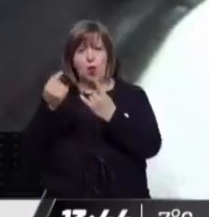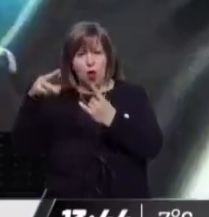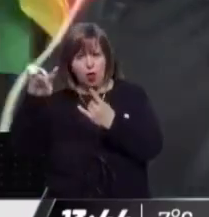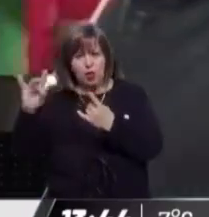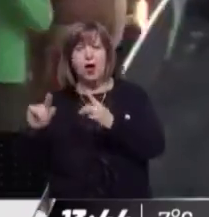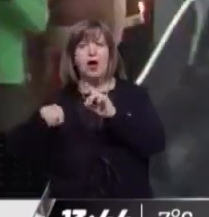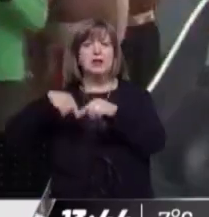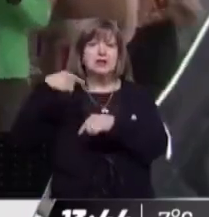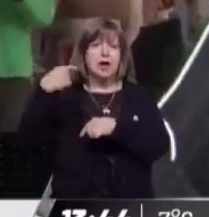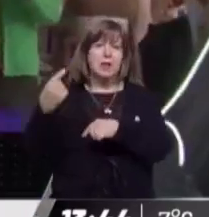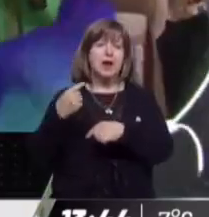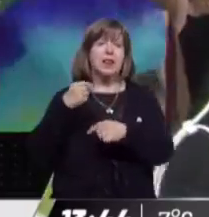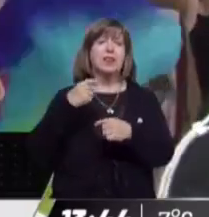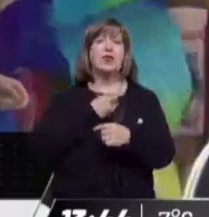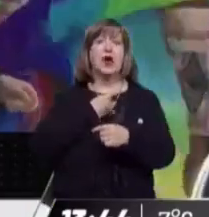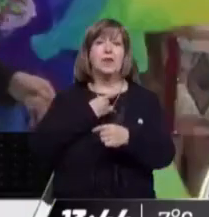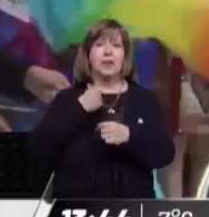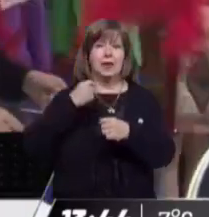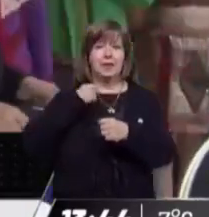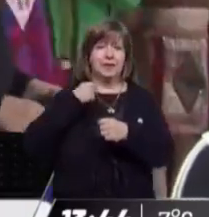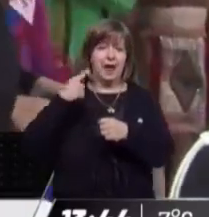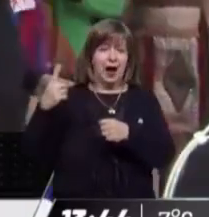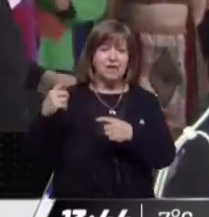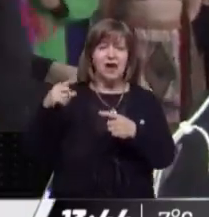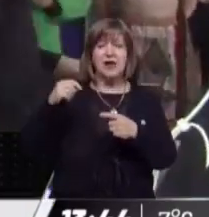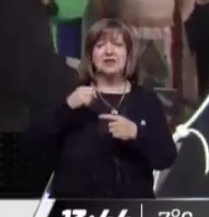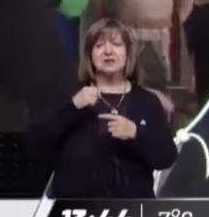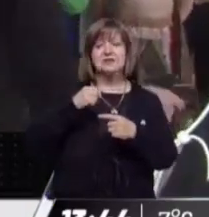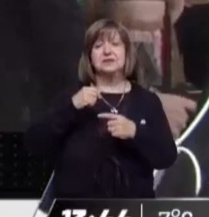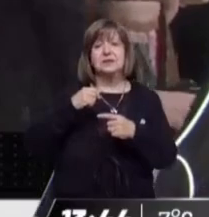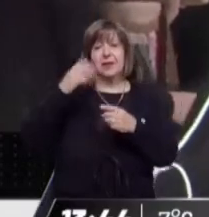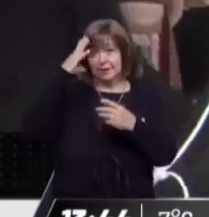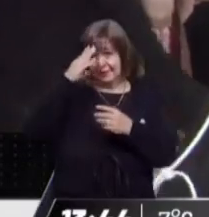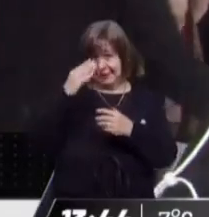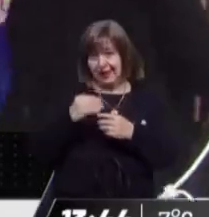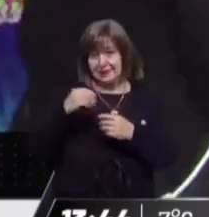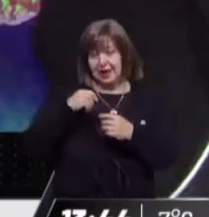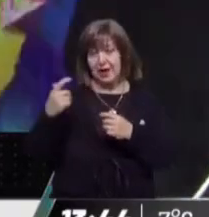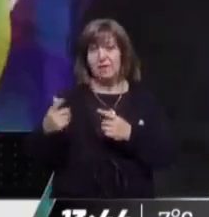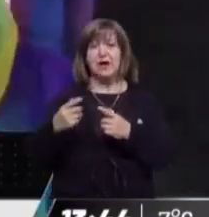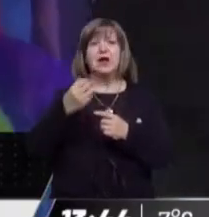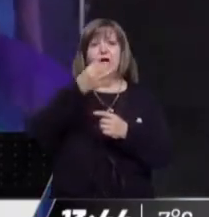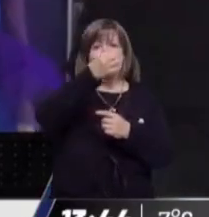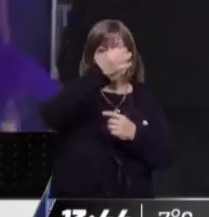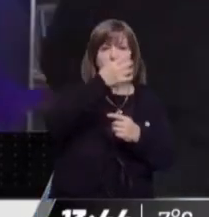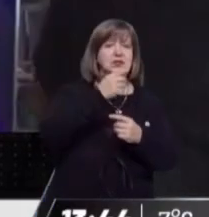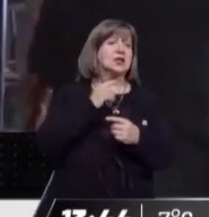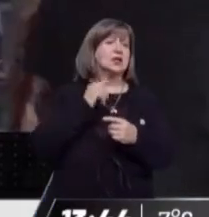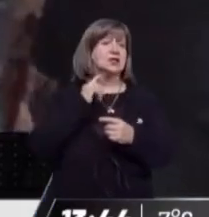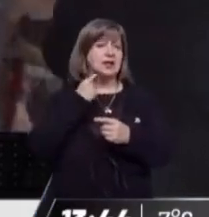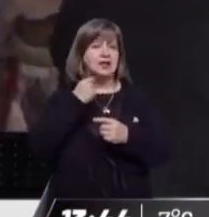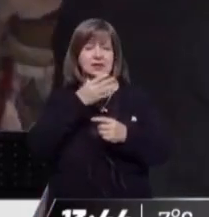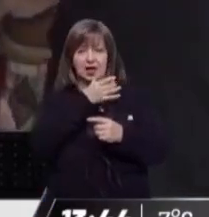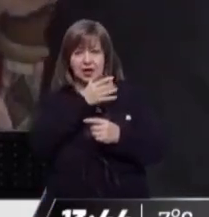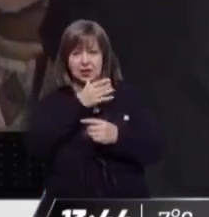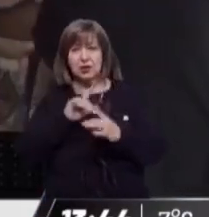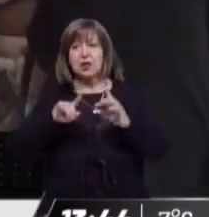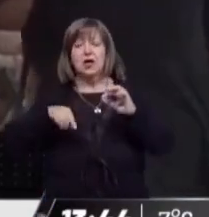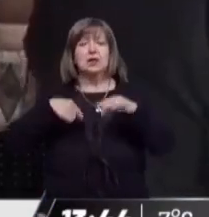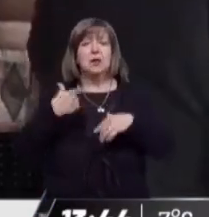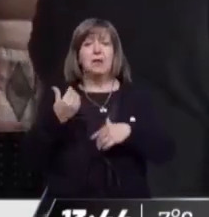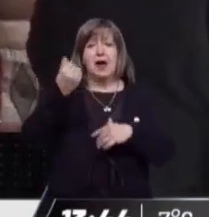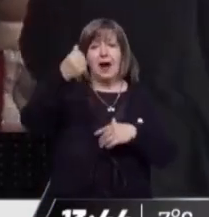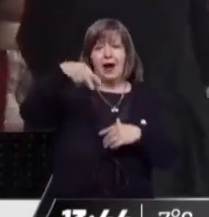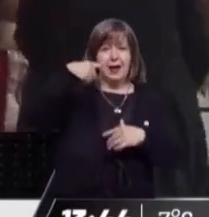es Alvear y San Rafael, 12, 13 y 14. Vamos a cerrar las vacaciones de invierno con el anime sinfónico